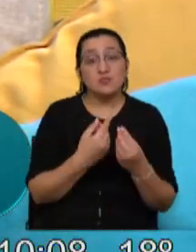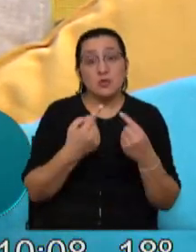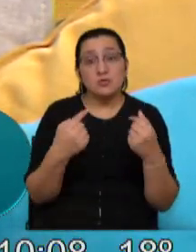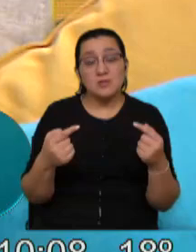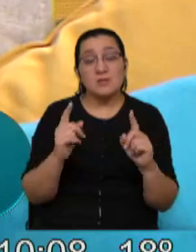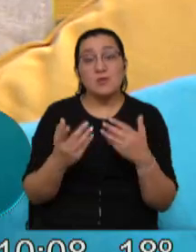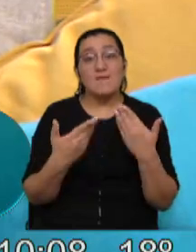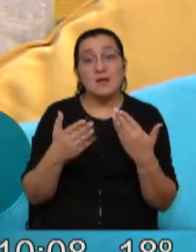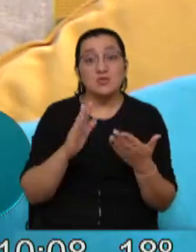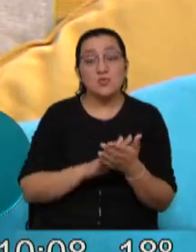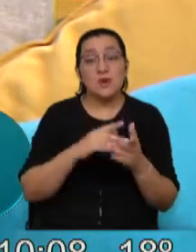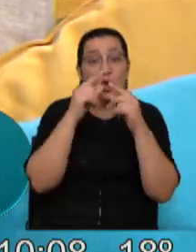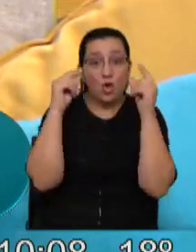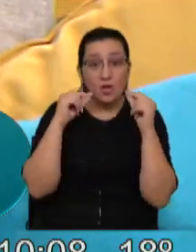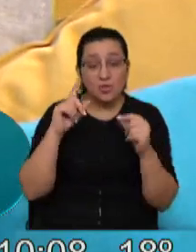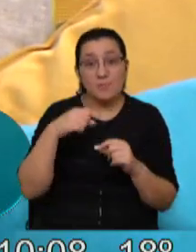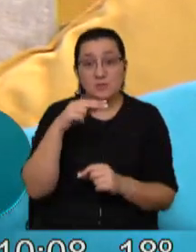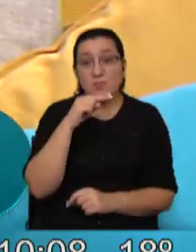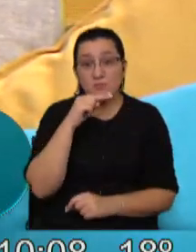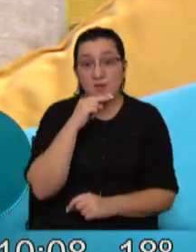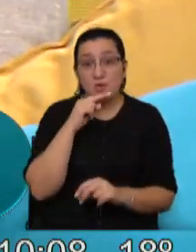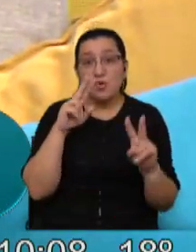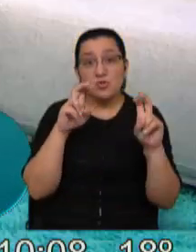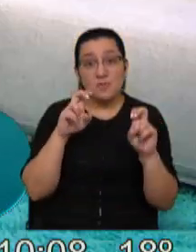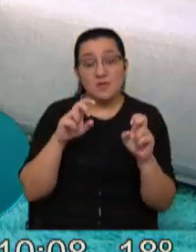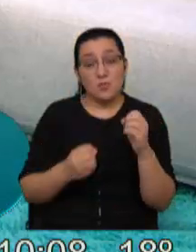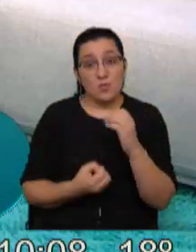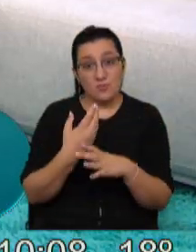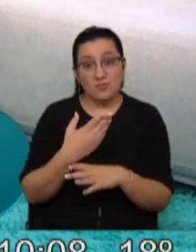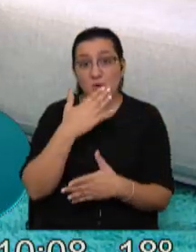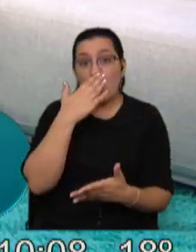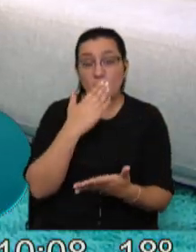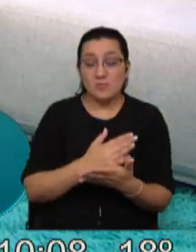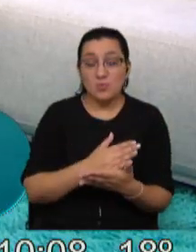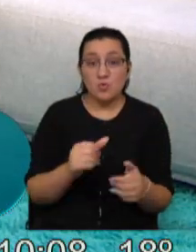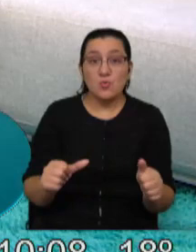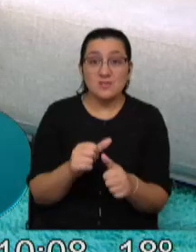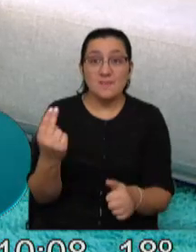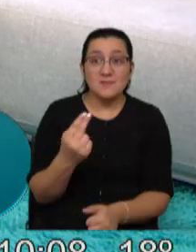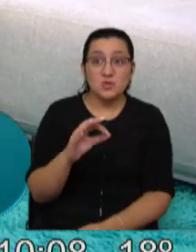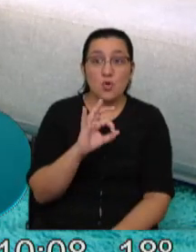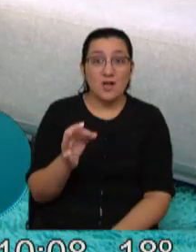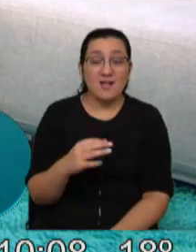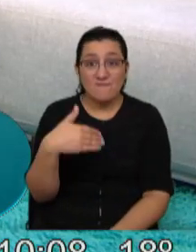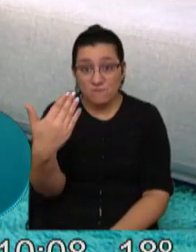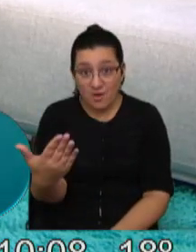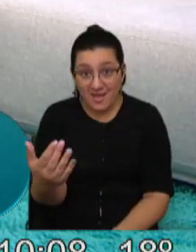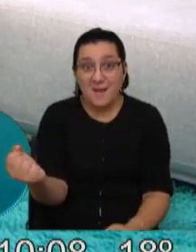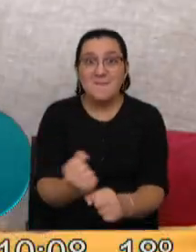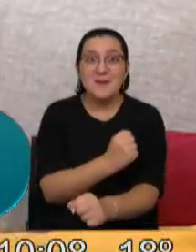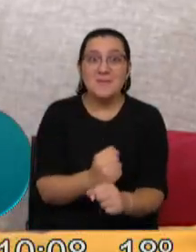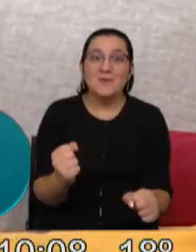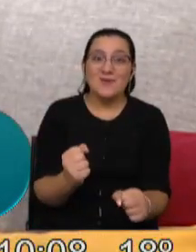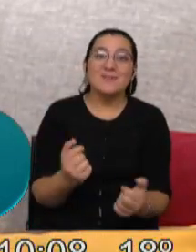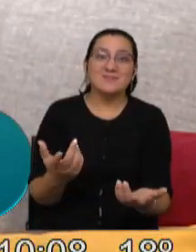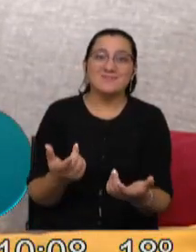lo de los gatos, así que te esperamos el viernes que viene ya con temática perfecto. Inducida. Lo último de esto es que cuando hace afuera, premio. Y el perro dice, ¿me va a pegar? No,